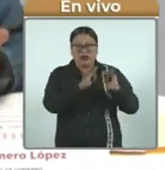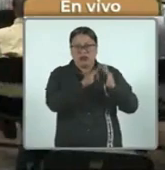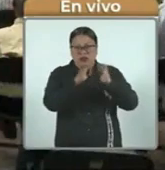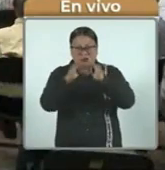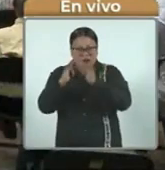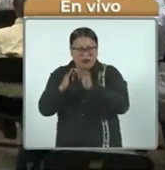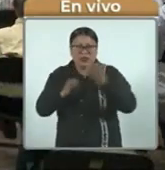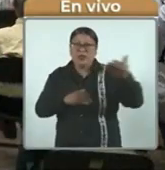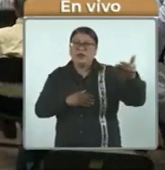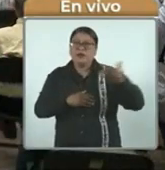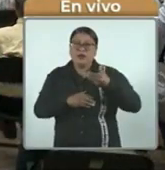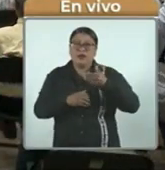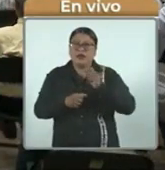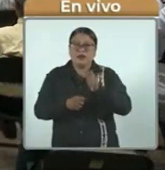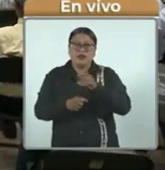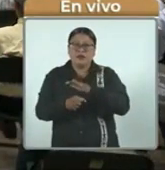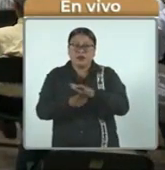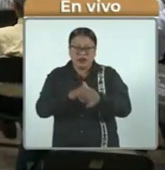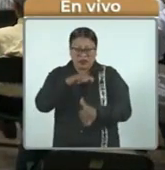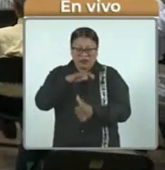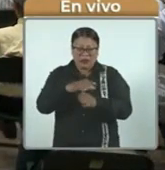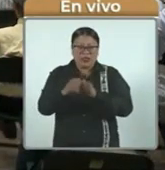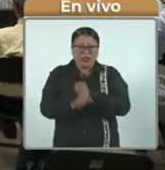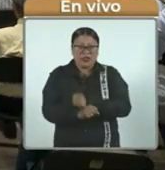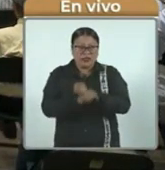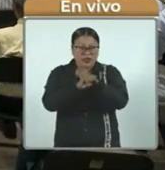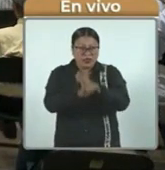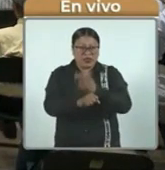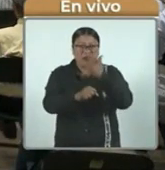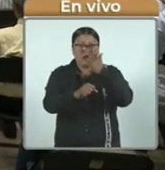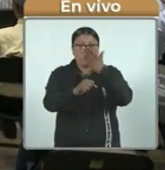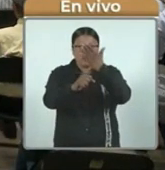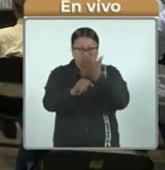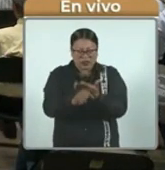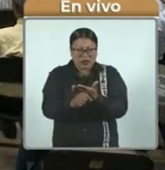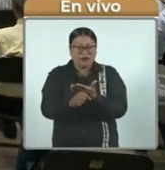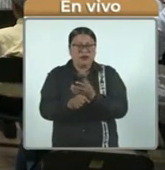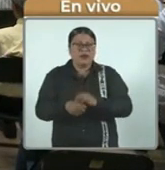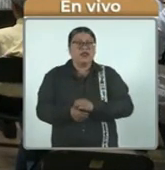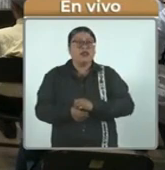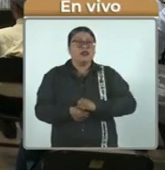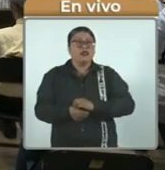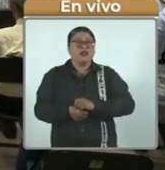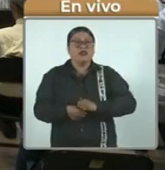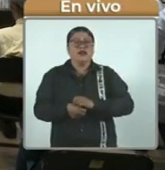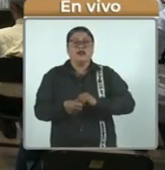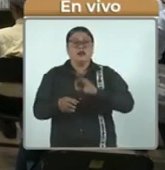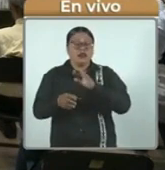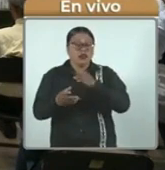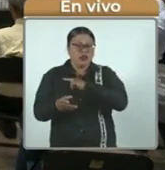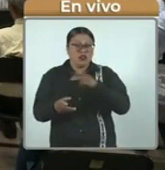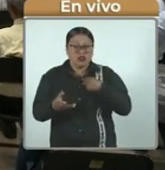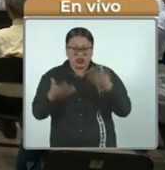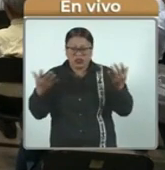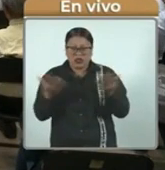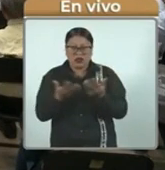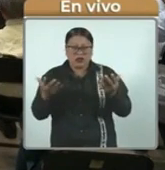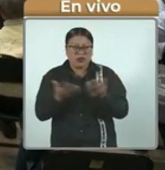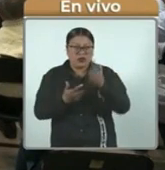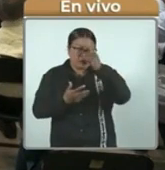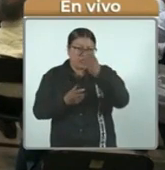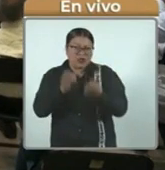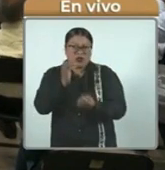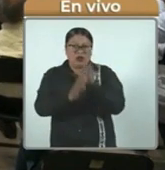nos pidió? A la mesa de seguridad, a los responsables, que articulemos en función a la